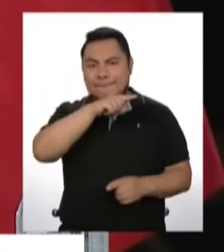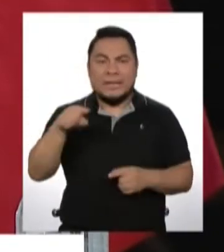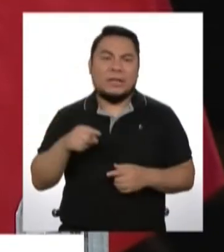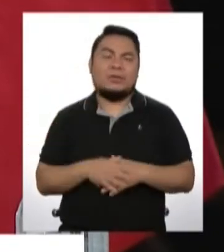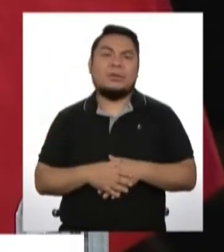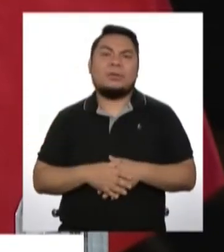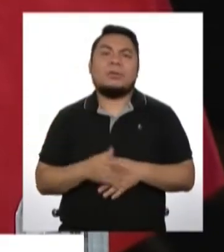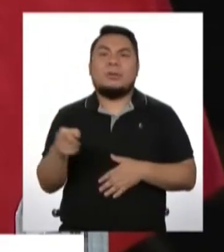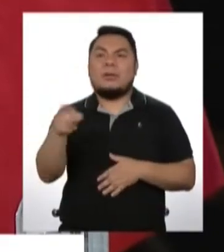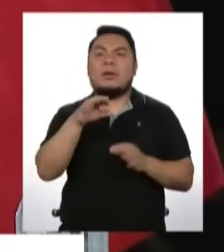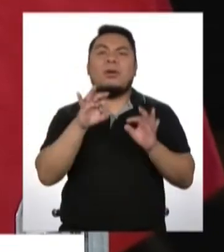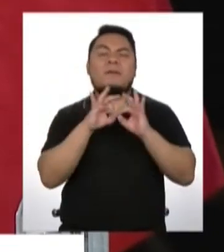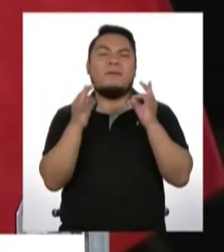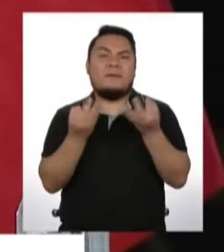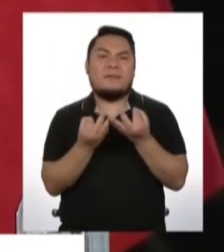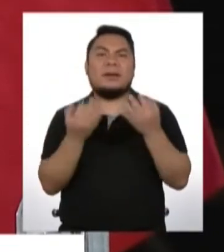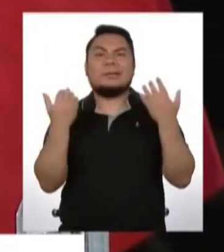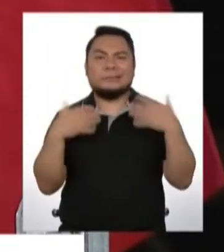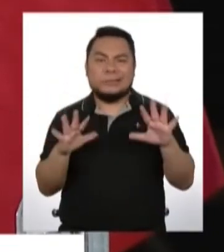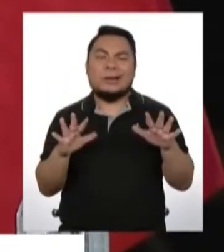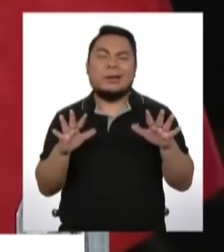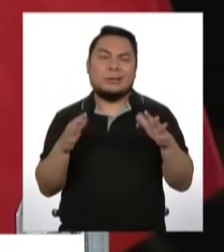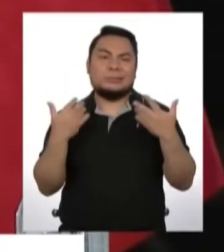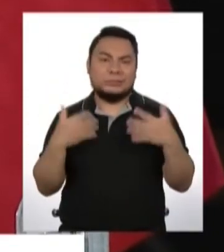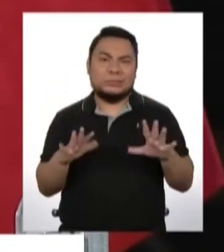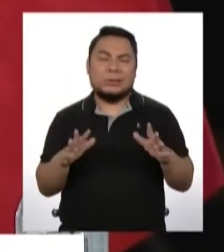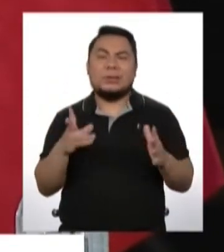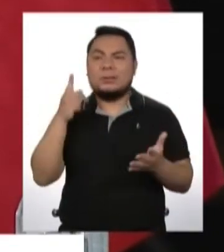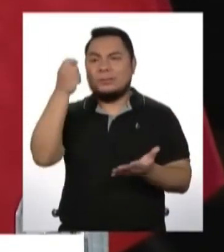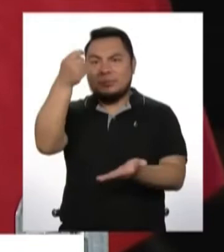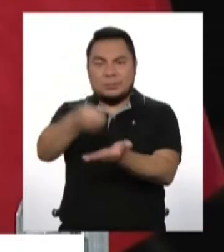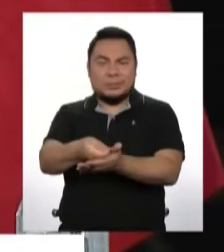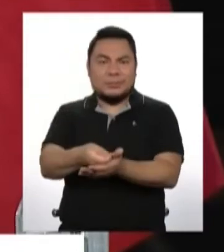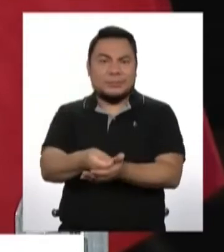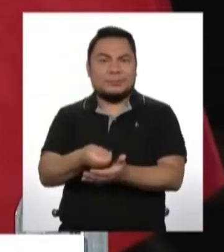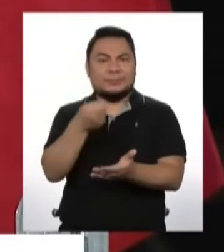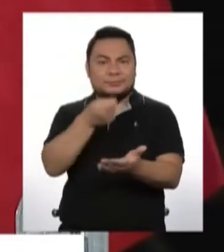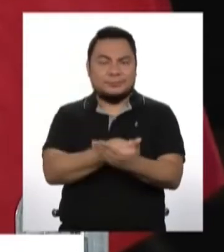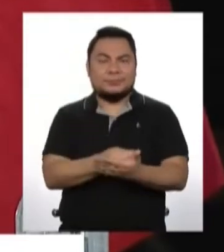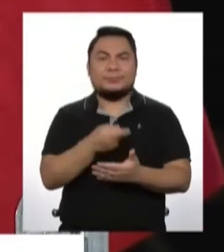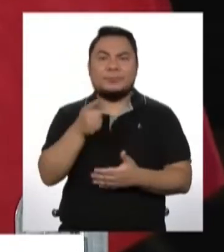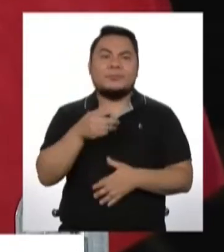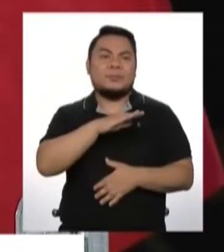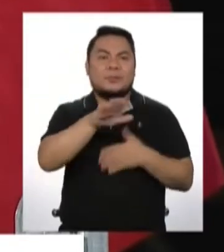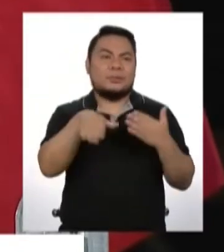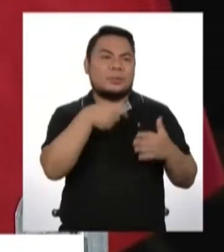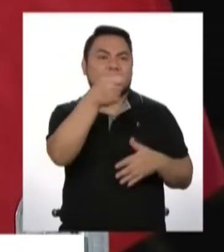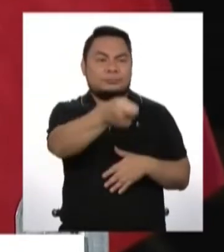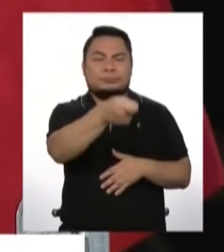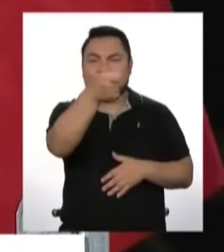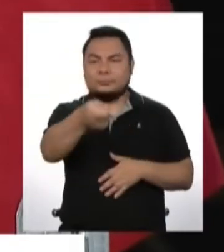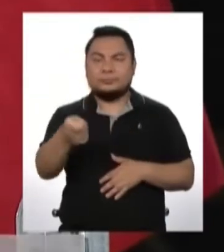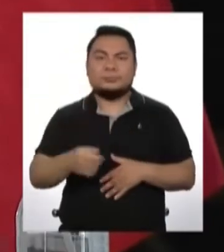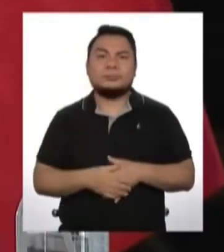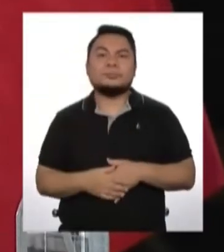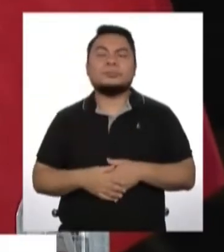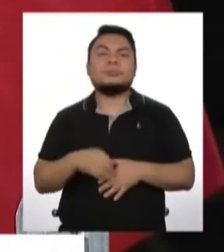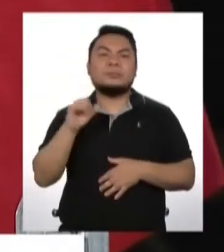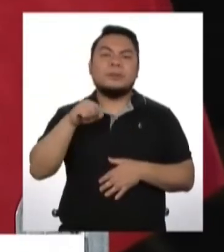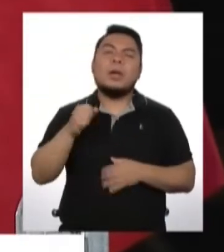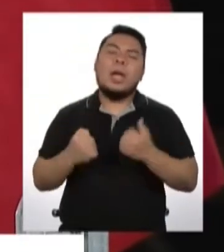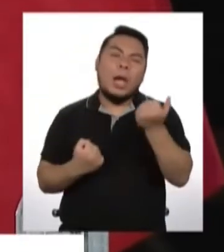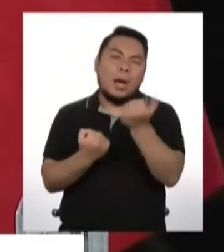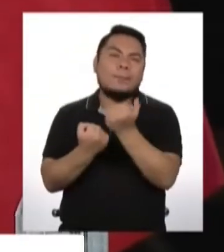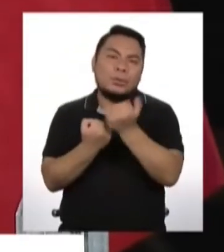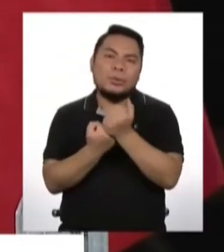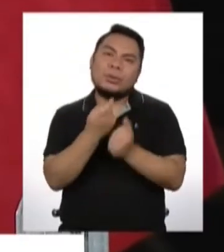de hogares ya se ha dispuesto para que se les haga una transferencia, un subsidio, un